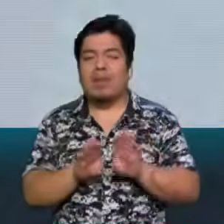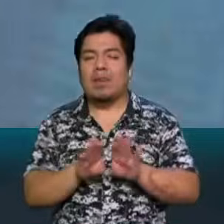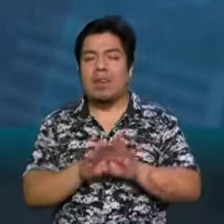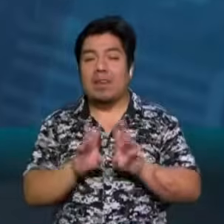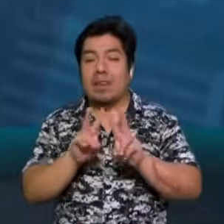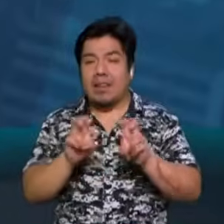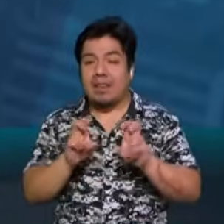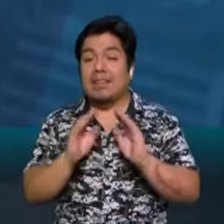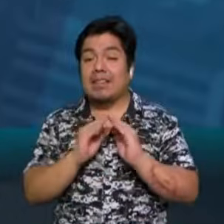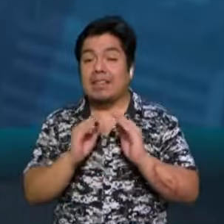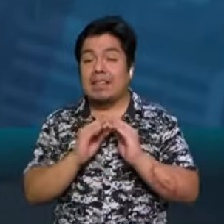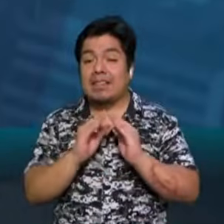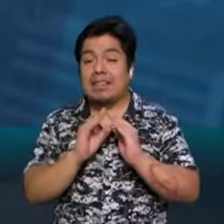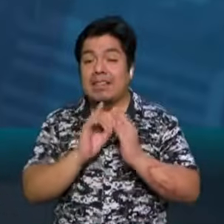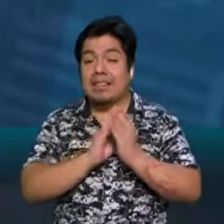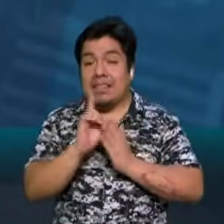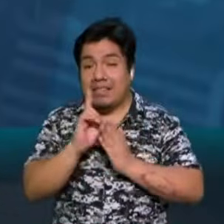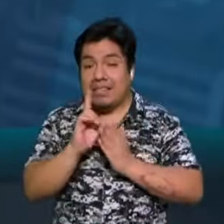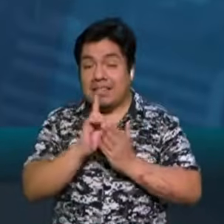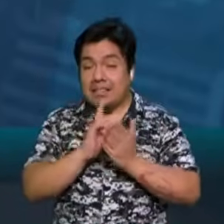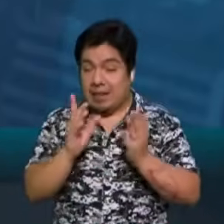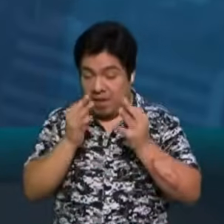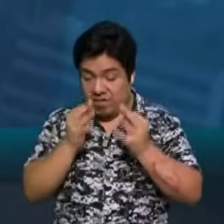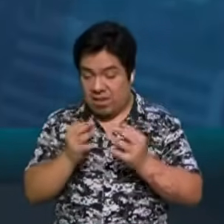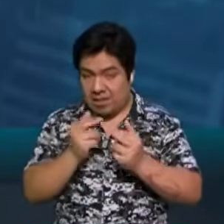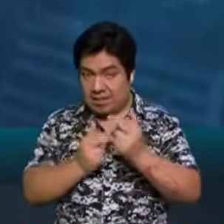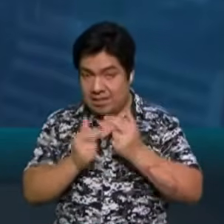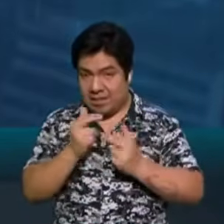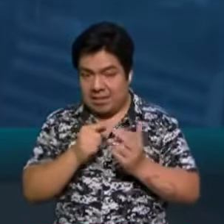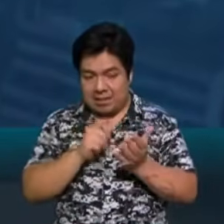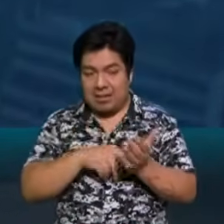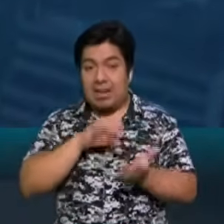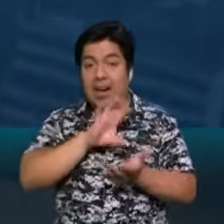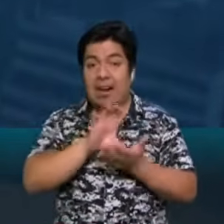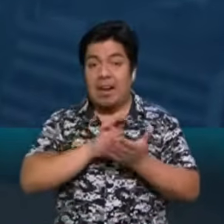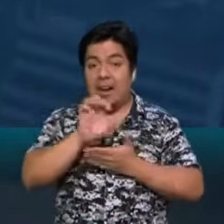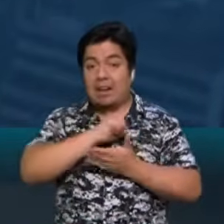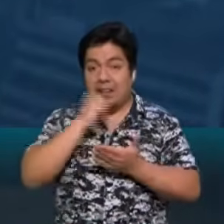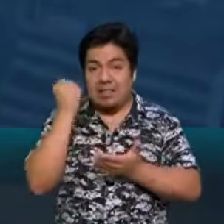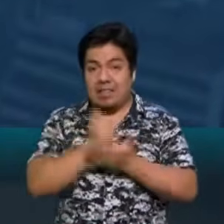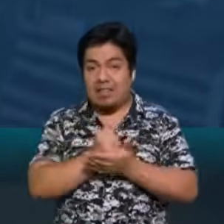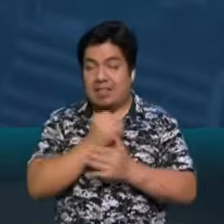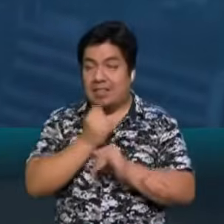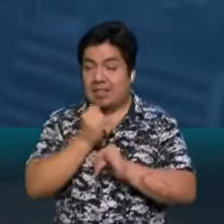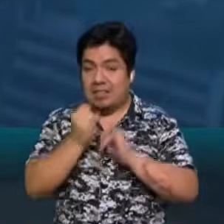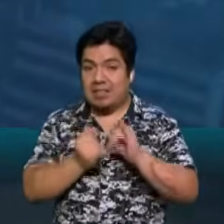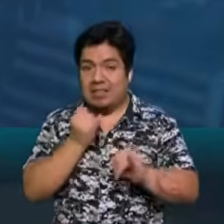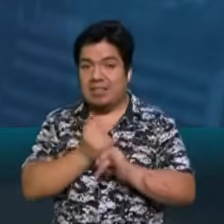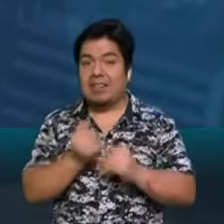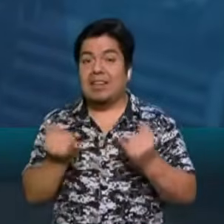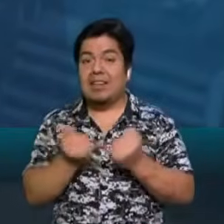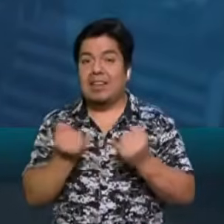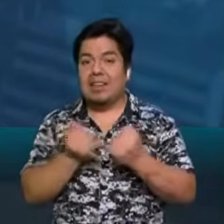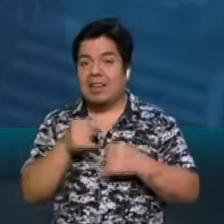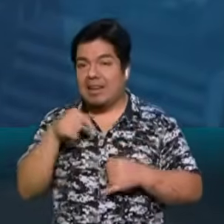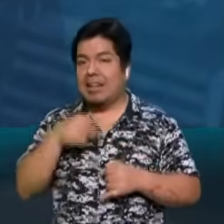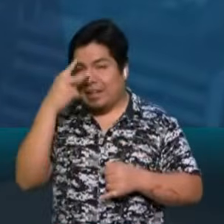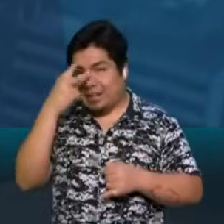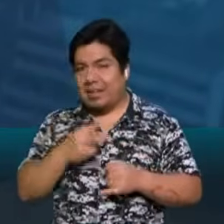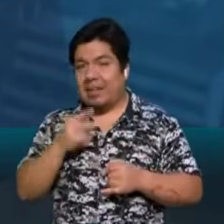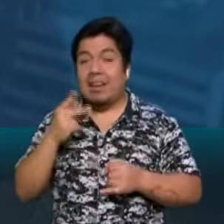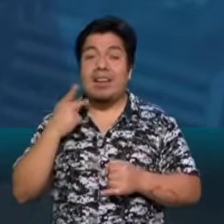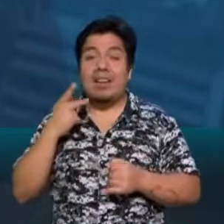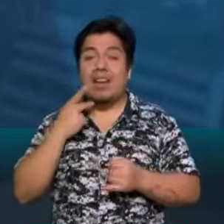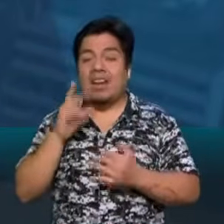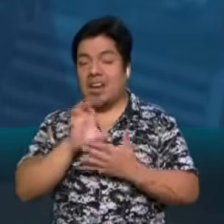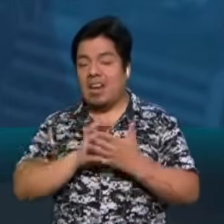el tema de la vivienda como una cosa de derechos, porque de hecho está así constituida internacionalmente y también en la propia Constitución Política